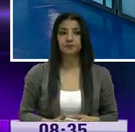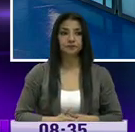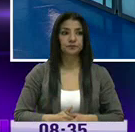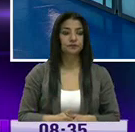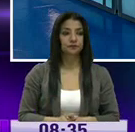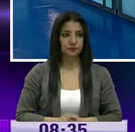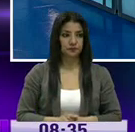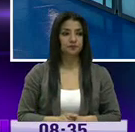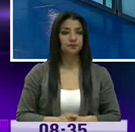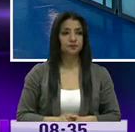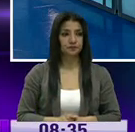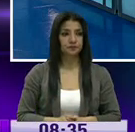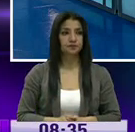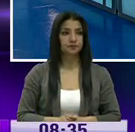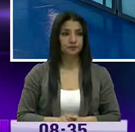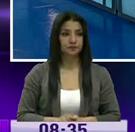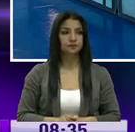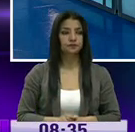cuéntanos.